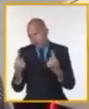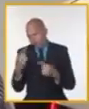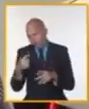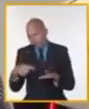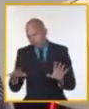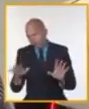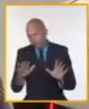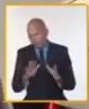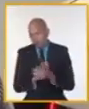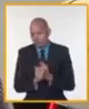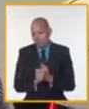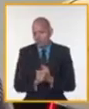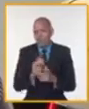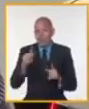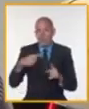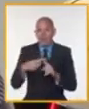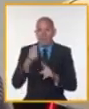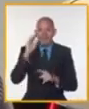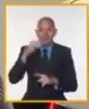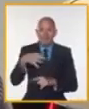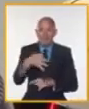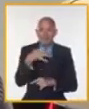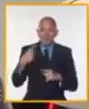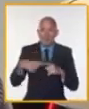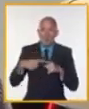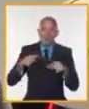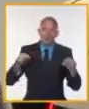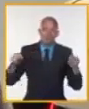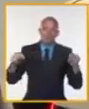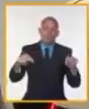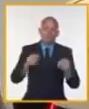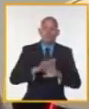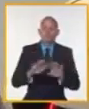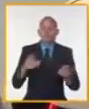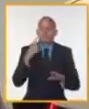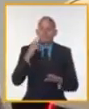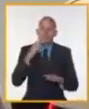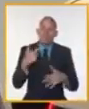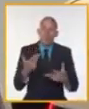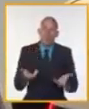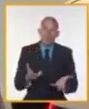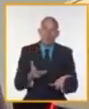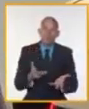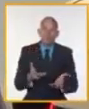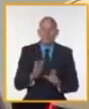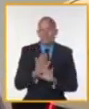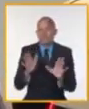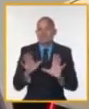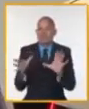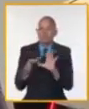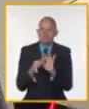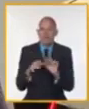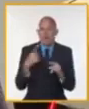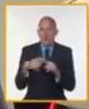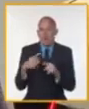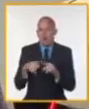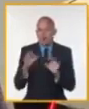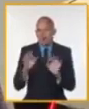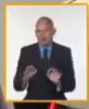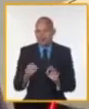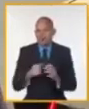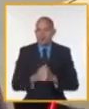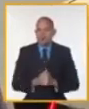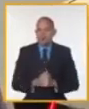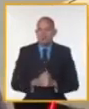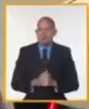su participación concreta en la implementación de estas proyecciones, de ir articulando y de ir dinamizando todas